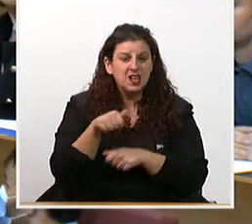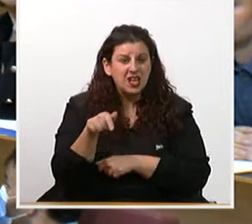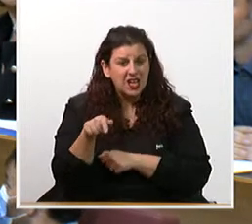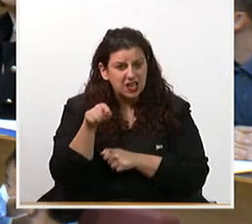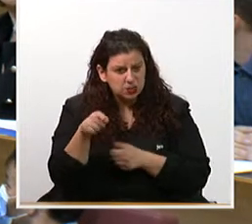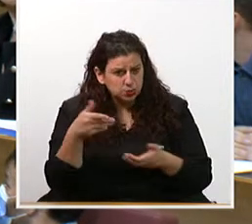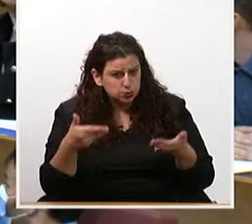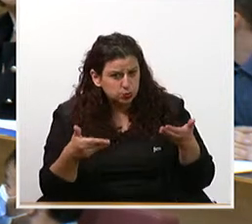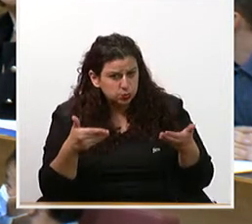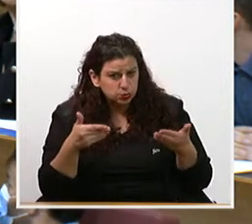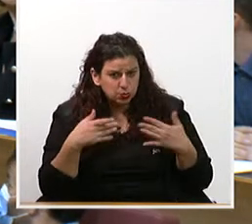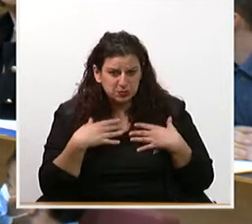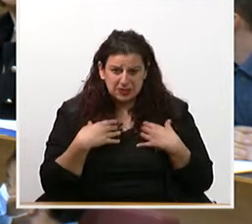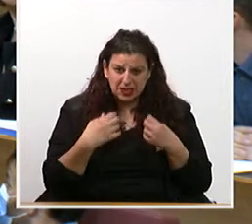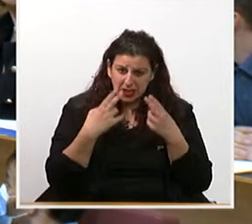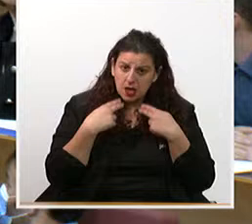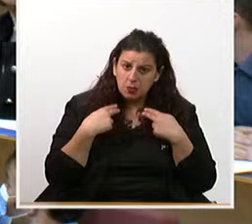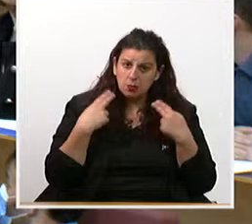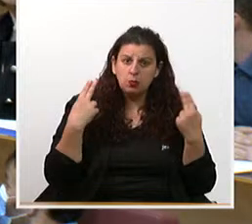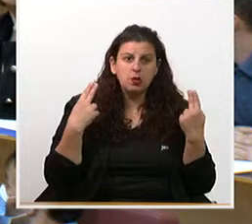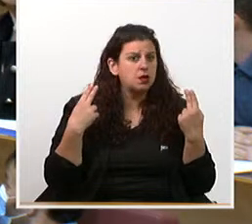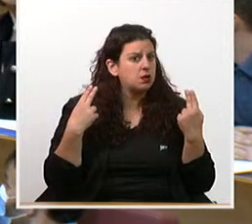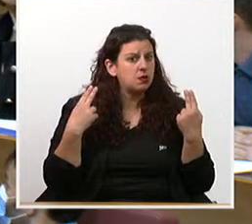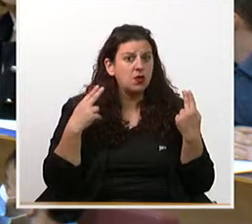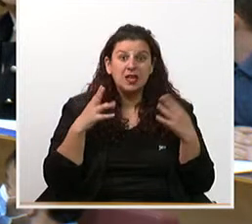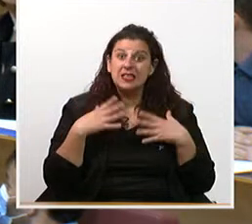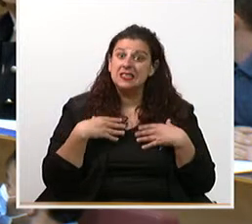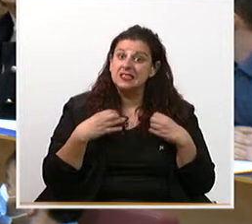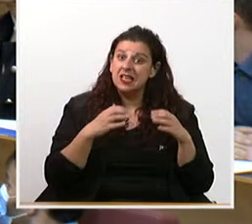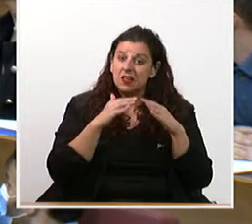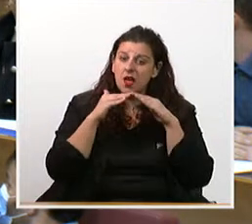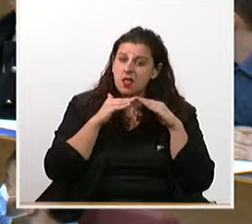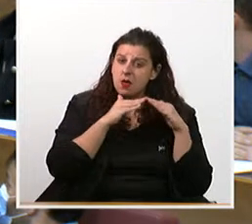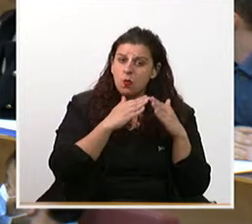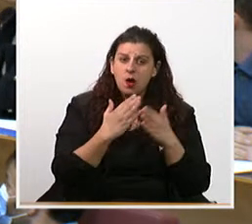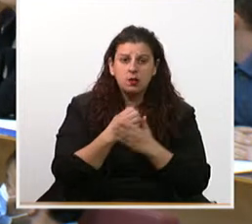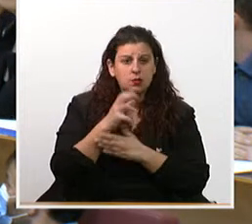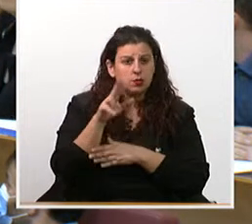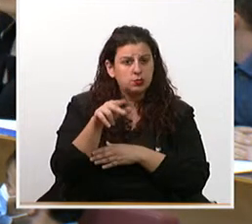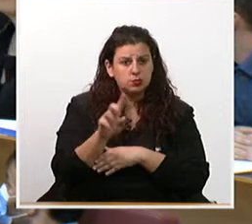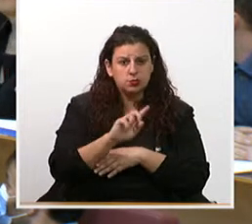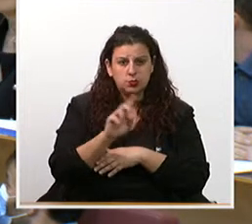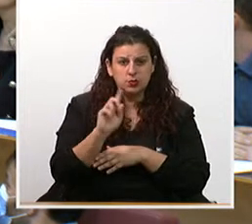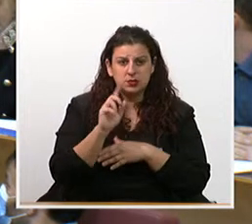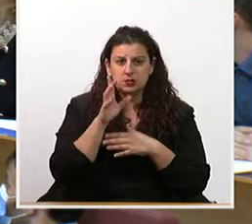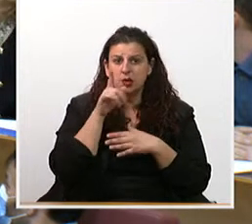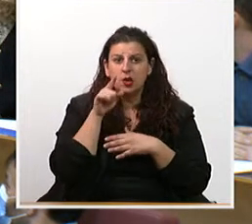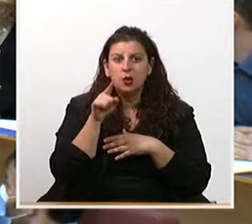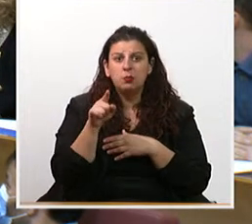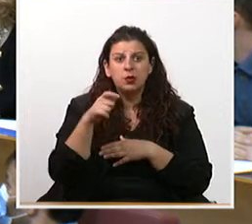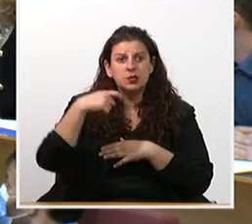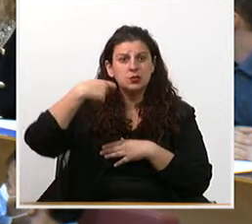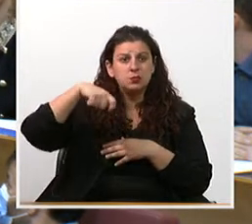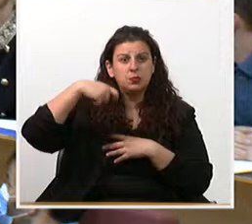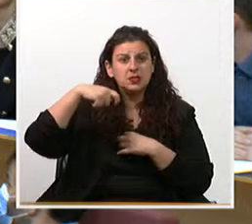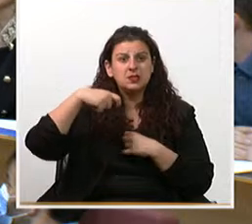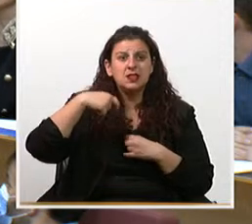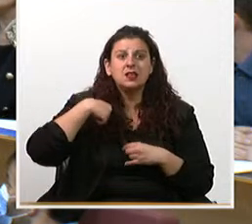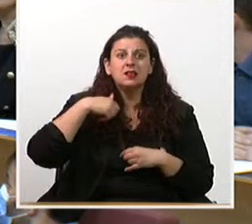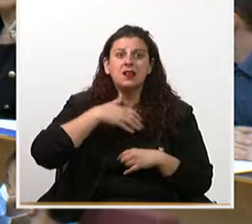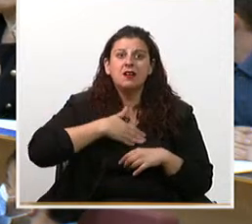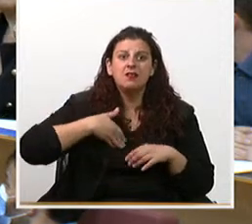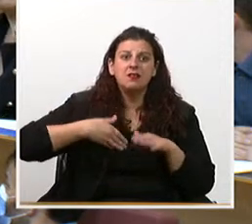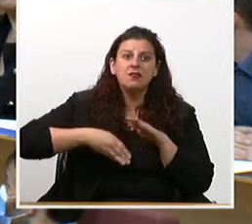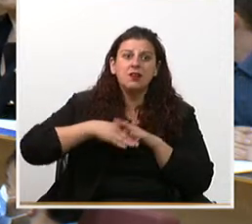de pública no es una ual yo pregun es señor presid que el